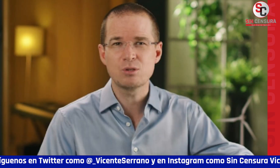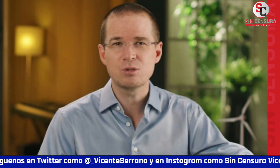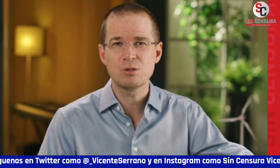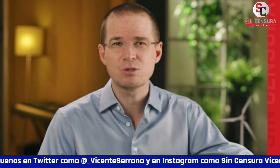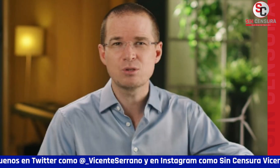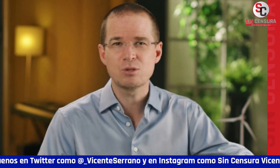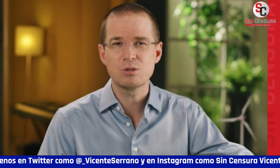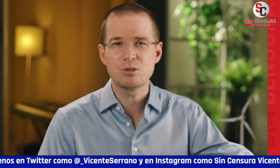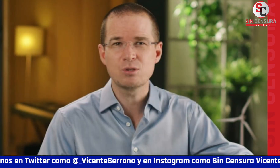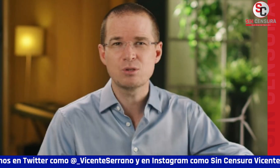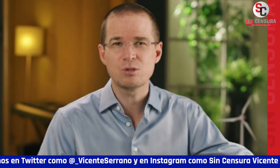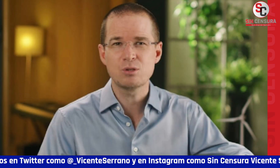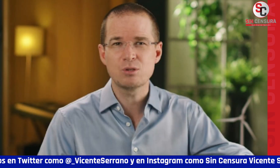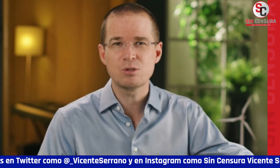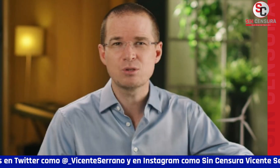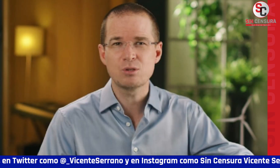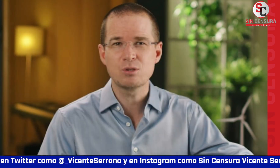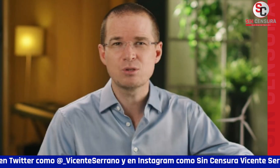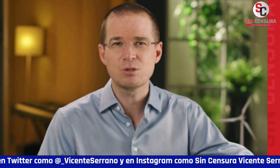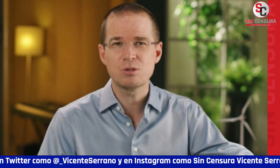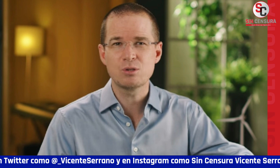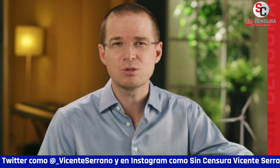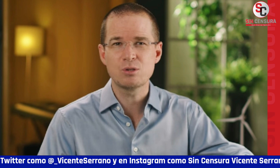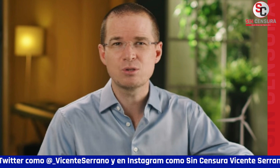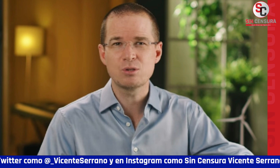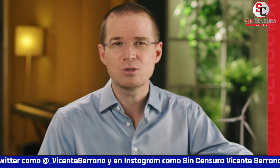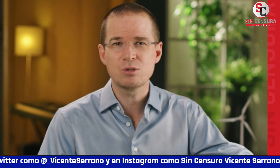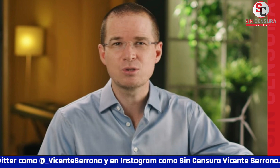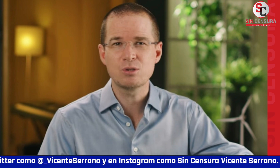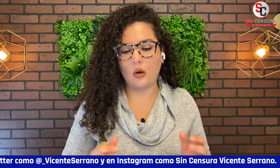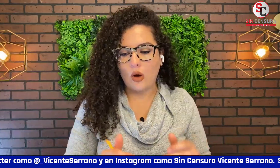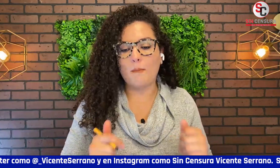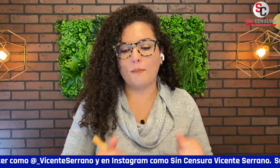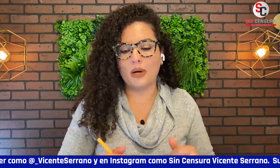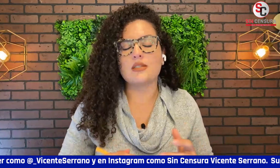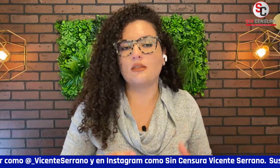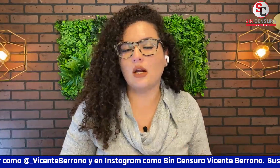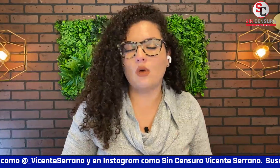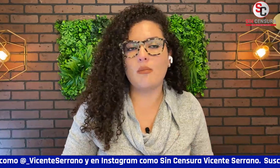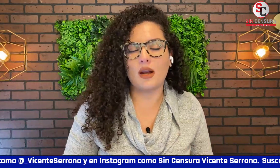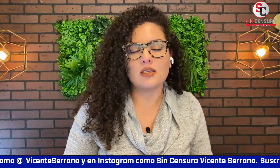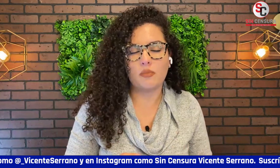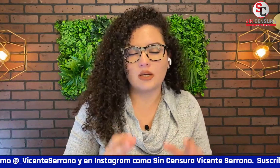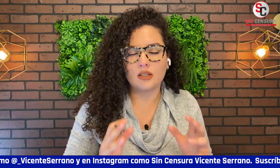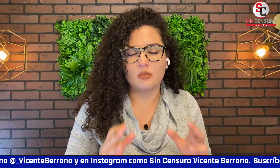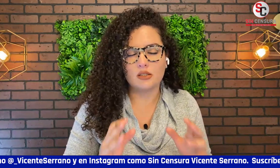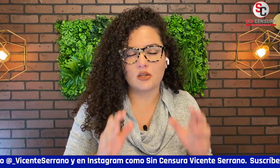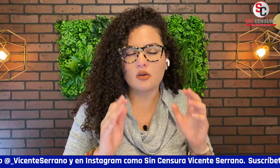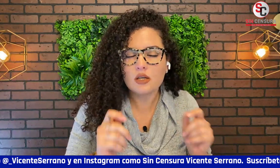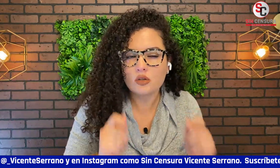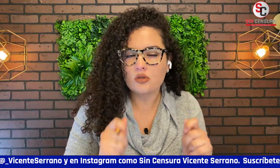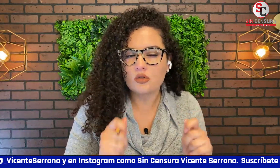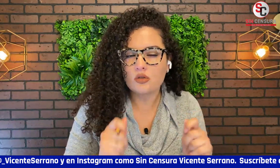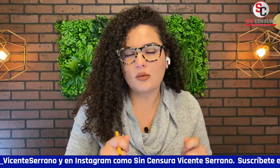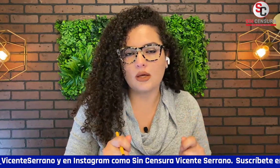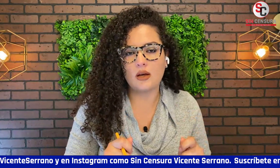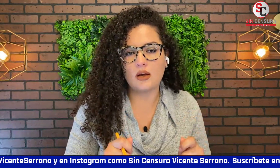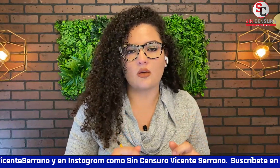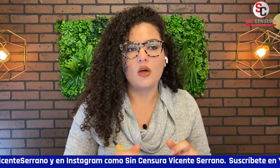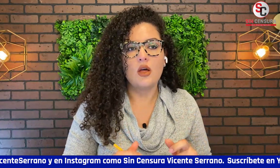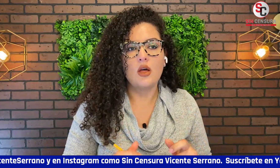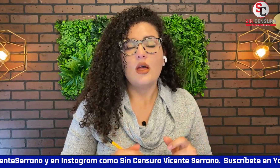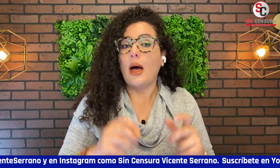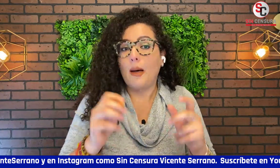No representa, porque ni siquiera las reproducciones llegan a ser o a presentar una amenaza para esta administración, que esto nos quede bien